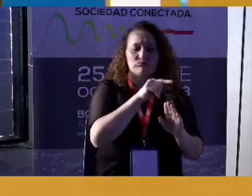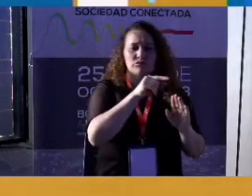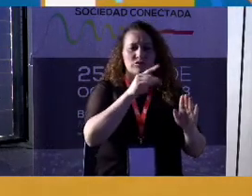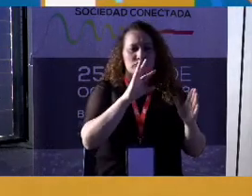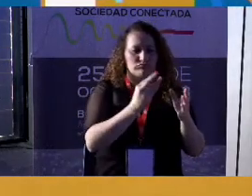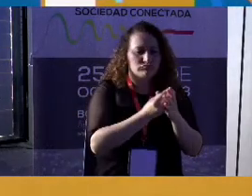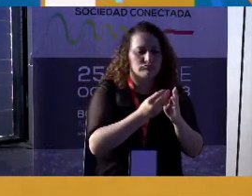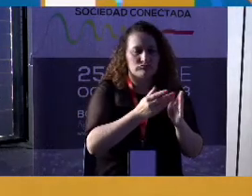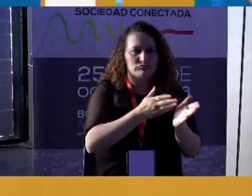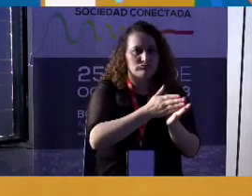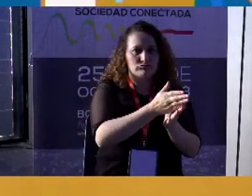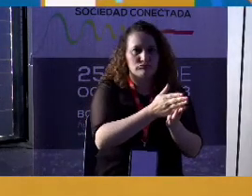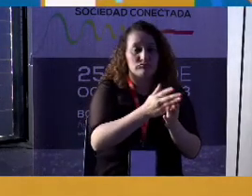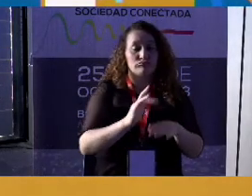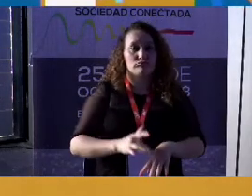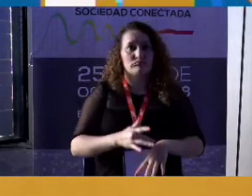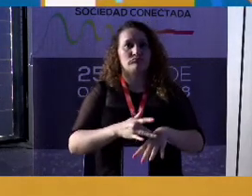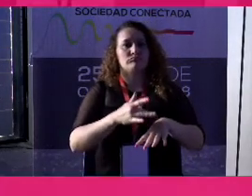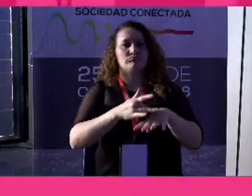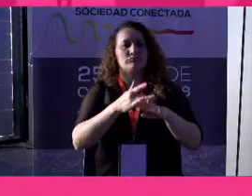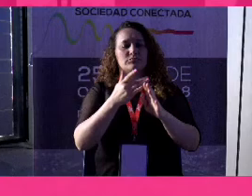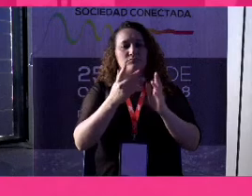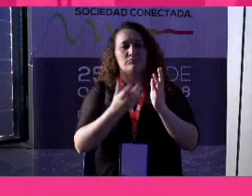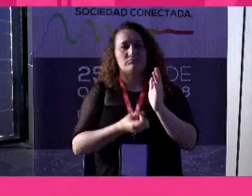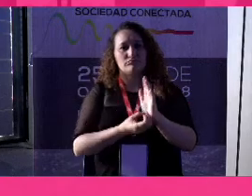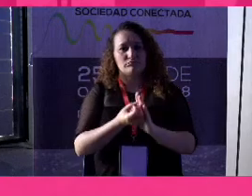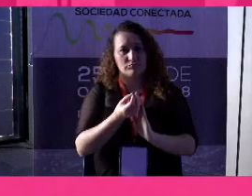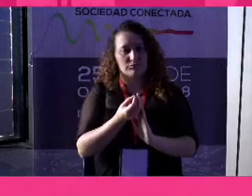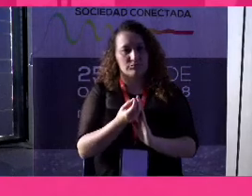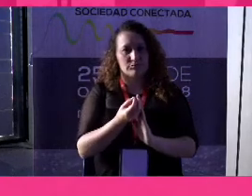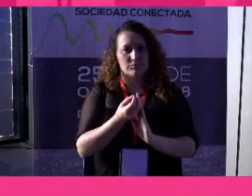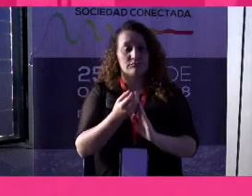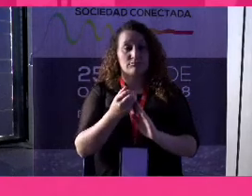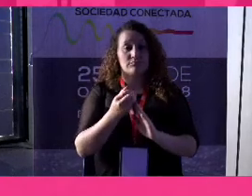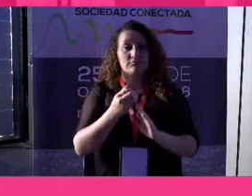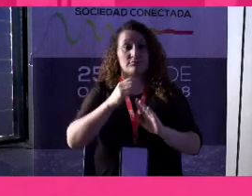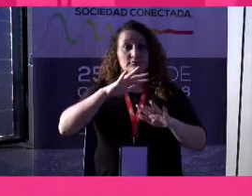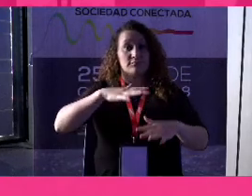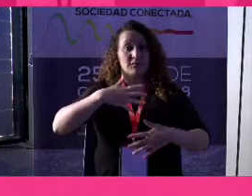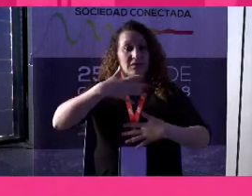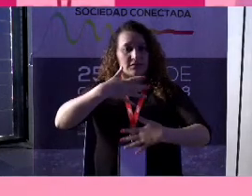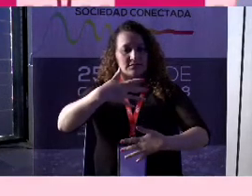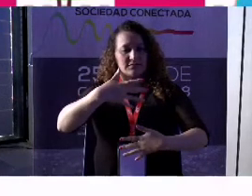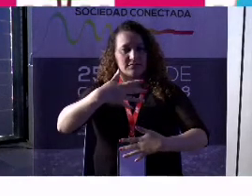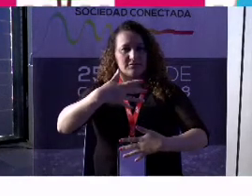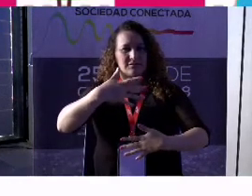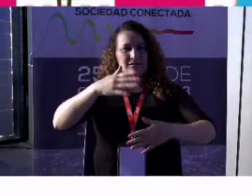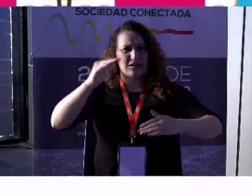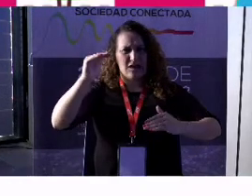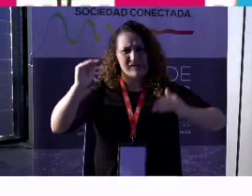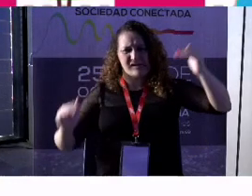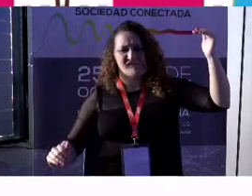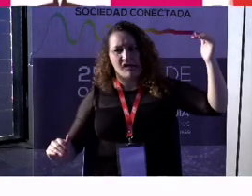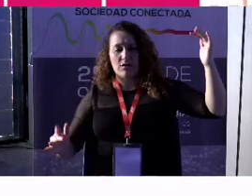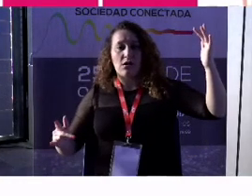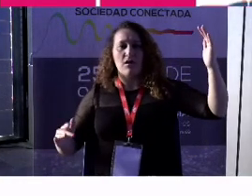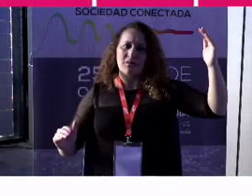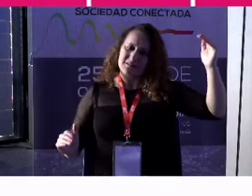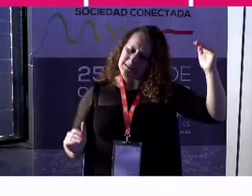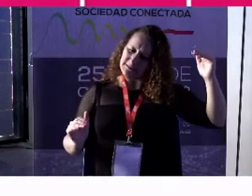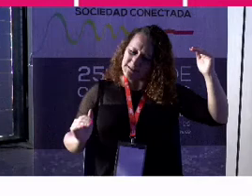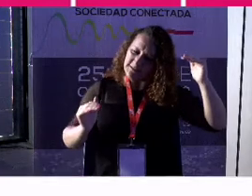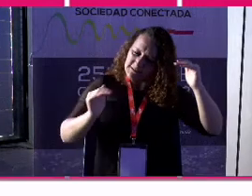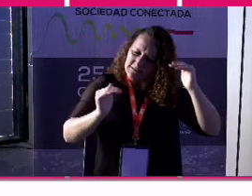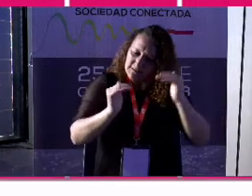la innovación 10 reducción de las desigualdades reducir la desigualdad en los